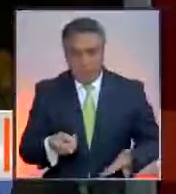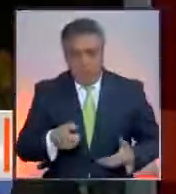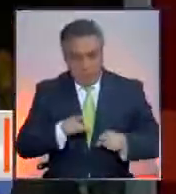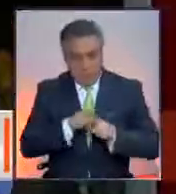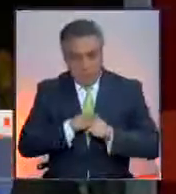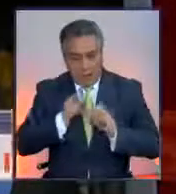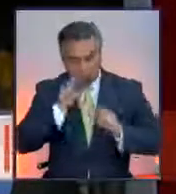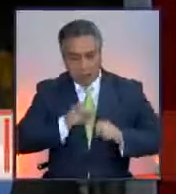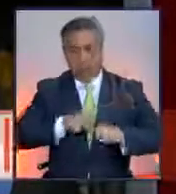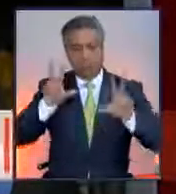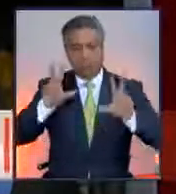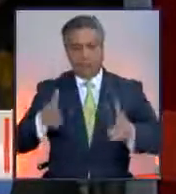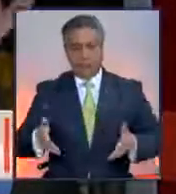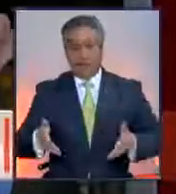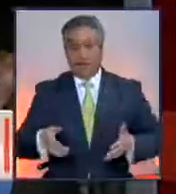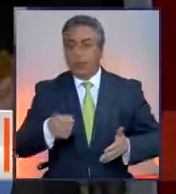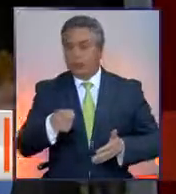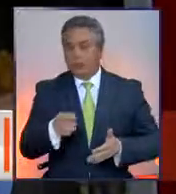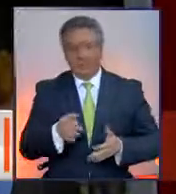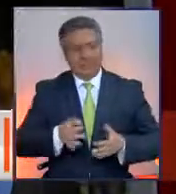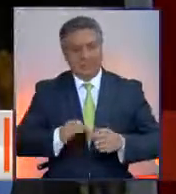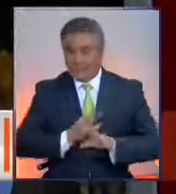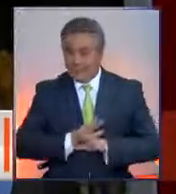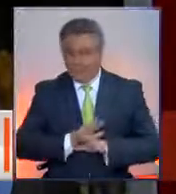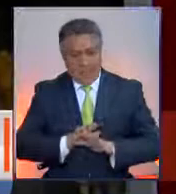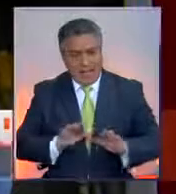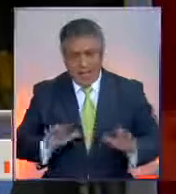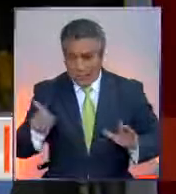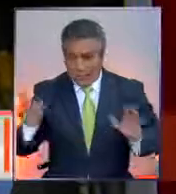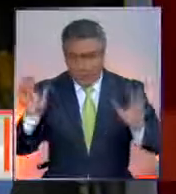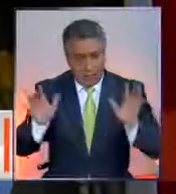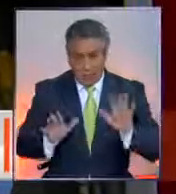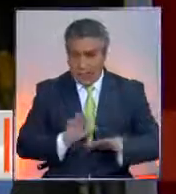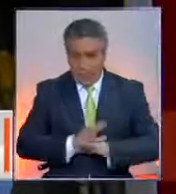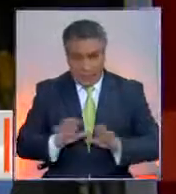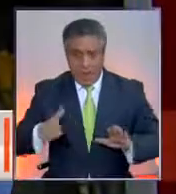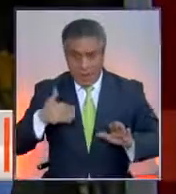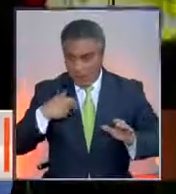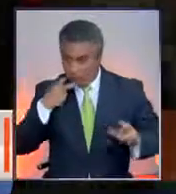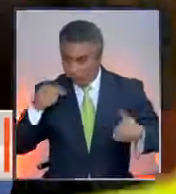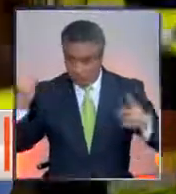El momento que ya está seguro que nadie está tocando a la víctima, hago la descarga.